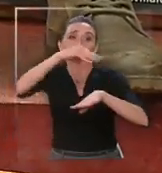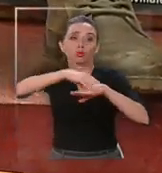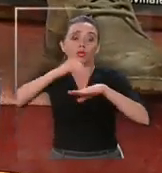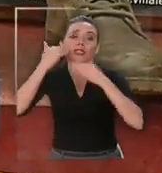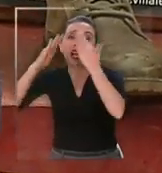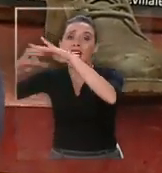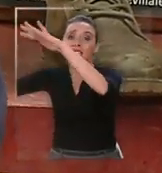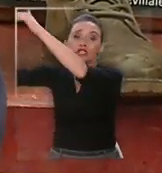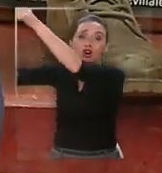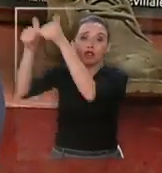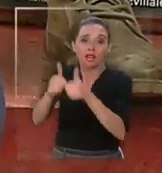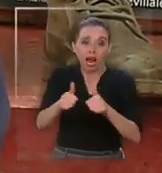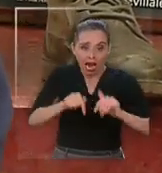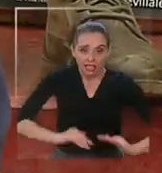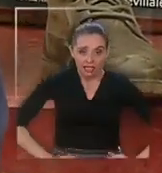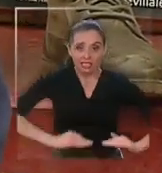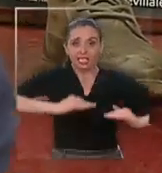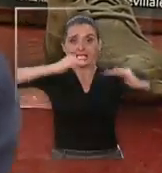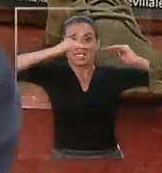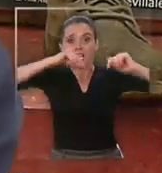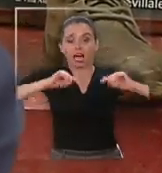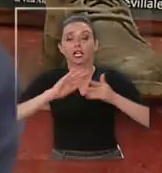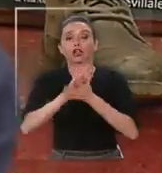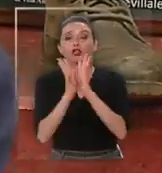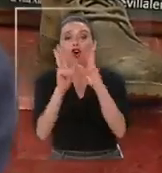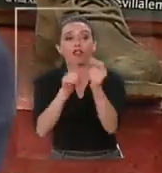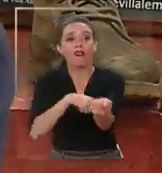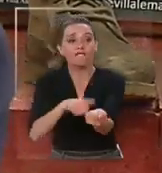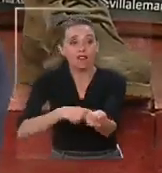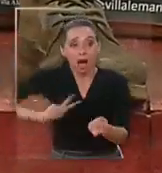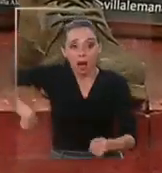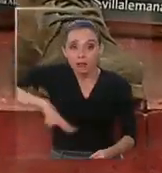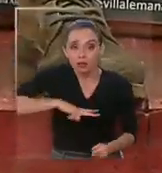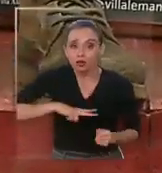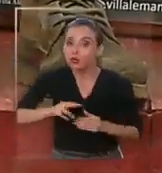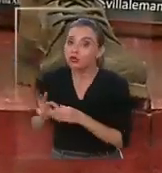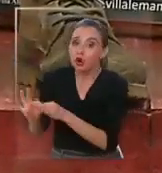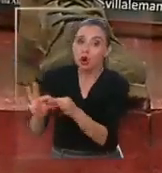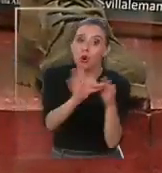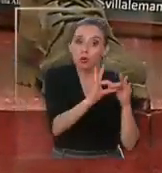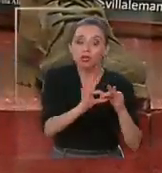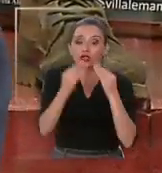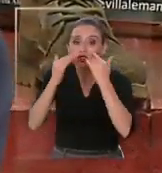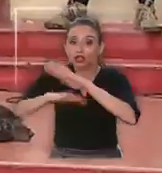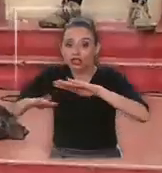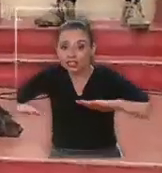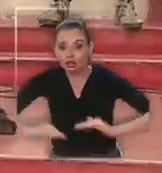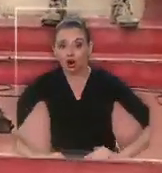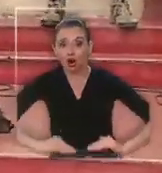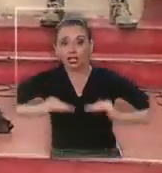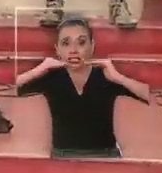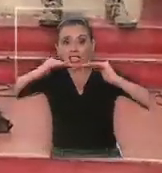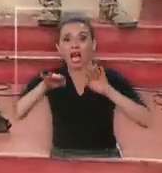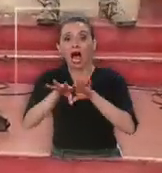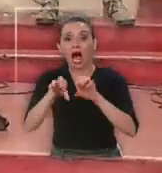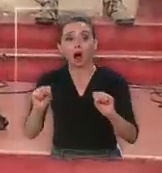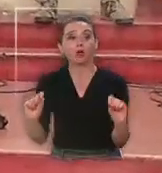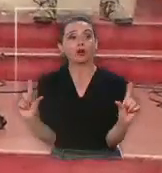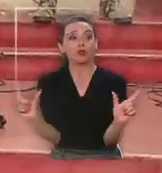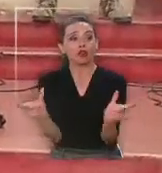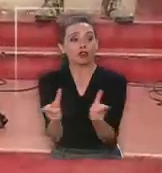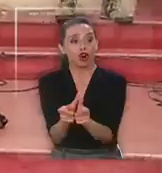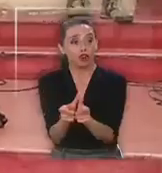niños, porque hay que criarlos. Y toda la familia estamos unidas para criar a esos niños. El acuerdo del Consejo